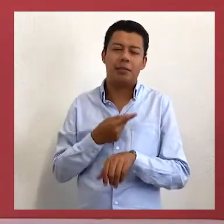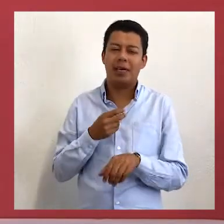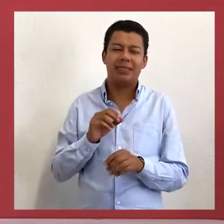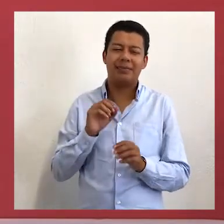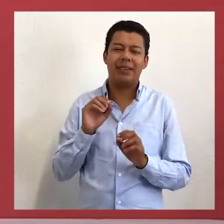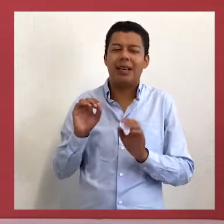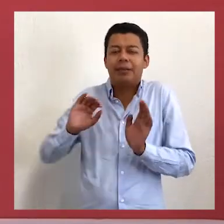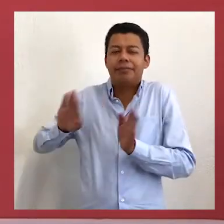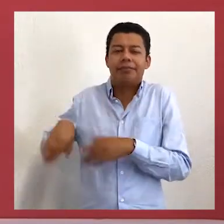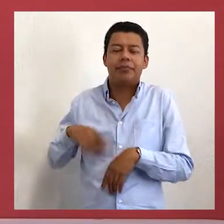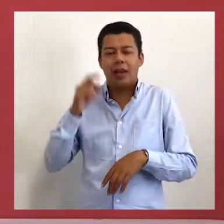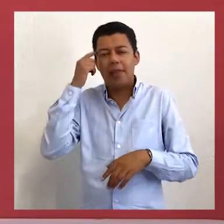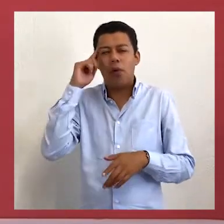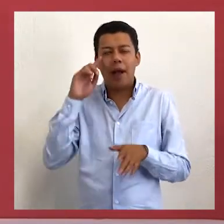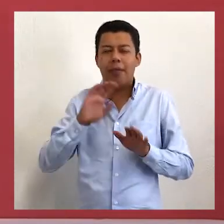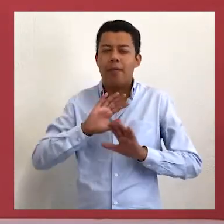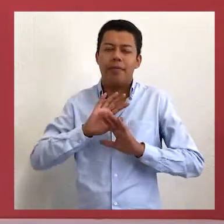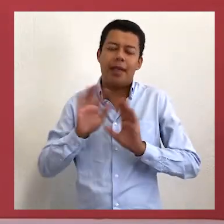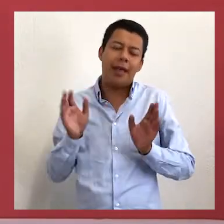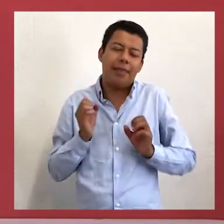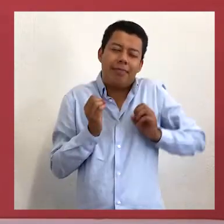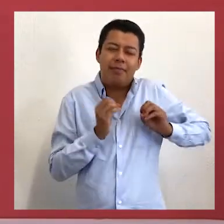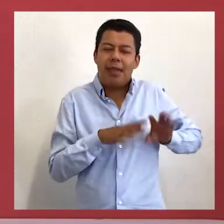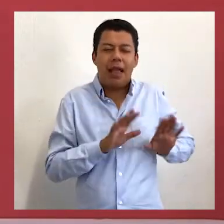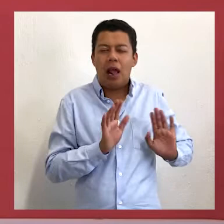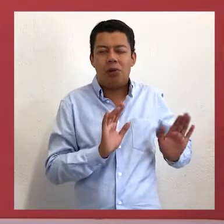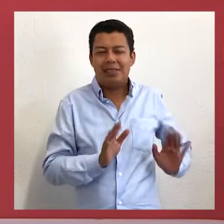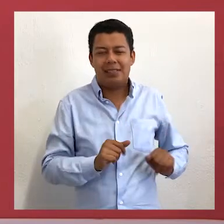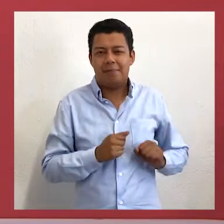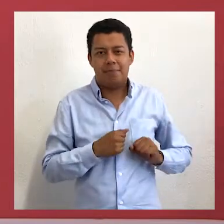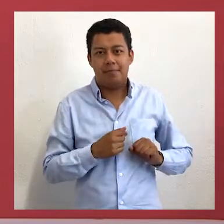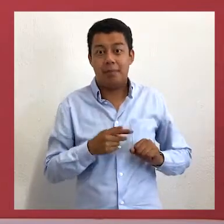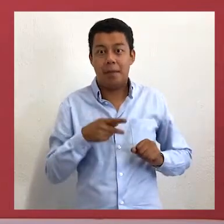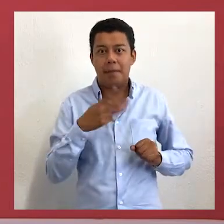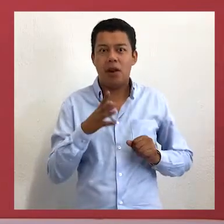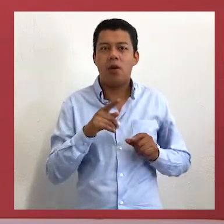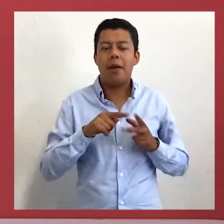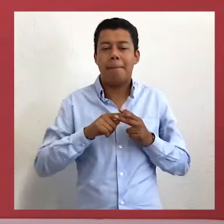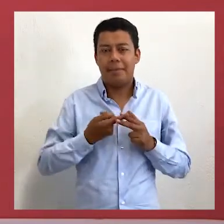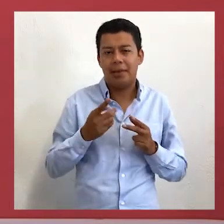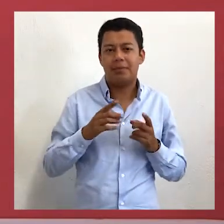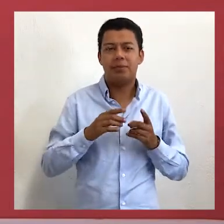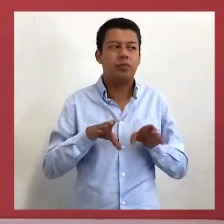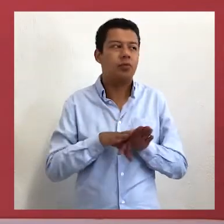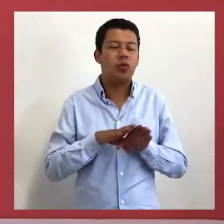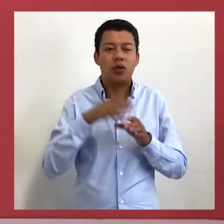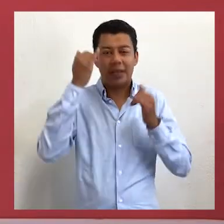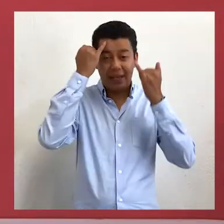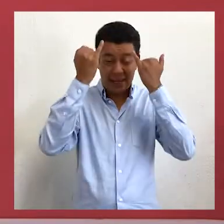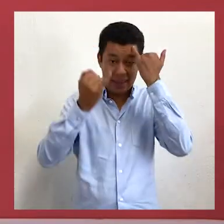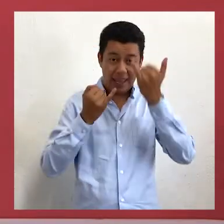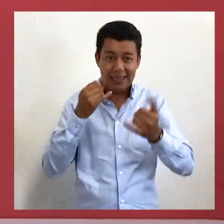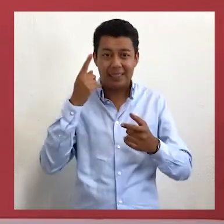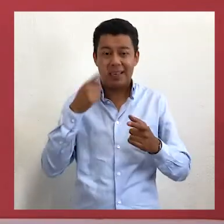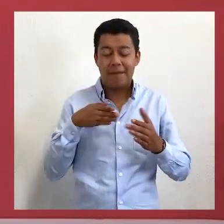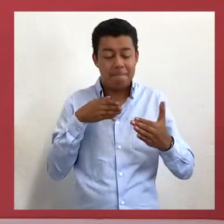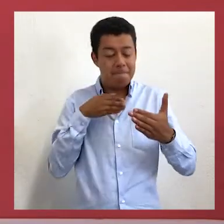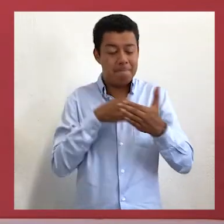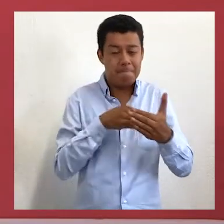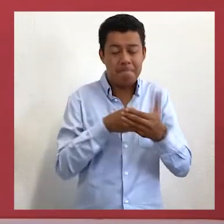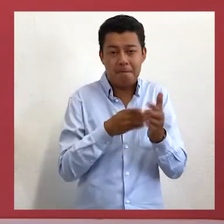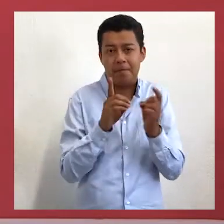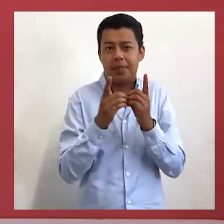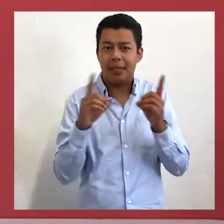le hables, ¿no? Empezamos a generar ideas que no aportan, que no ayudan al desarrollo emocional